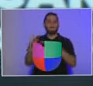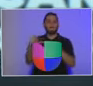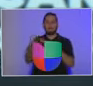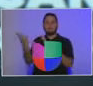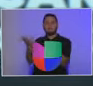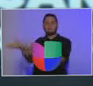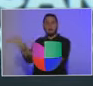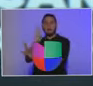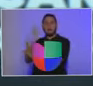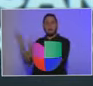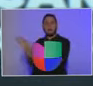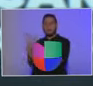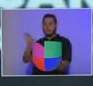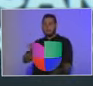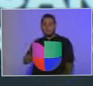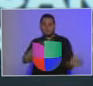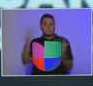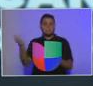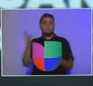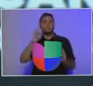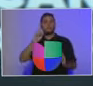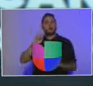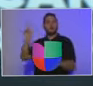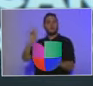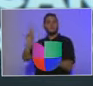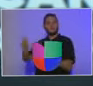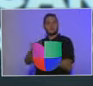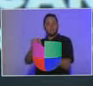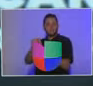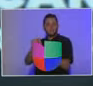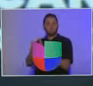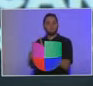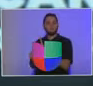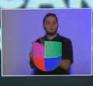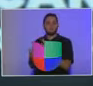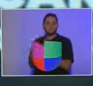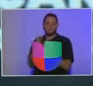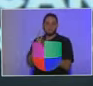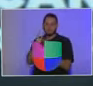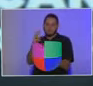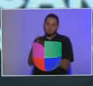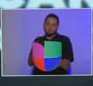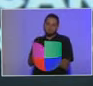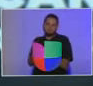de convenciones. Vamos a ver unos videos que preparamos sobre este tema que le pagan los pelos a cualquiera.